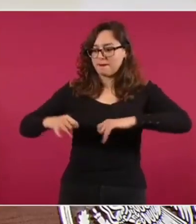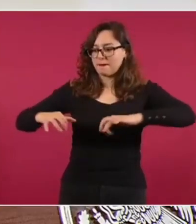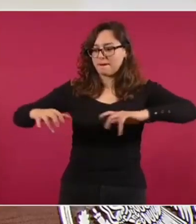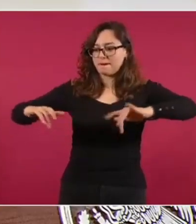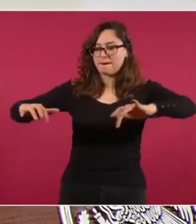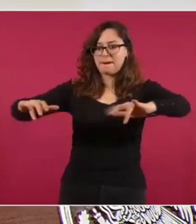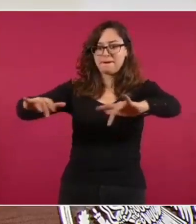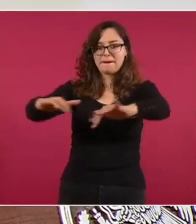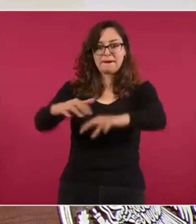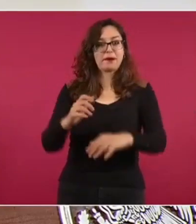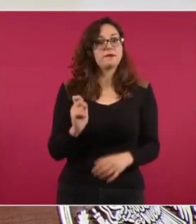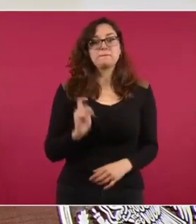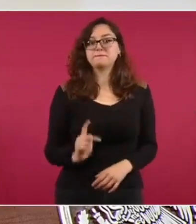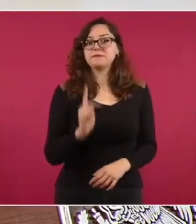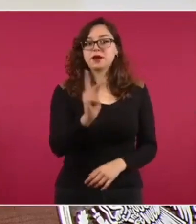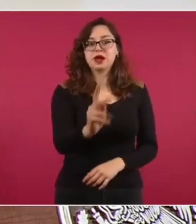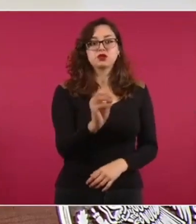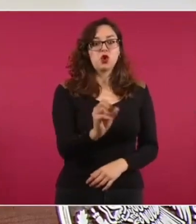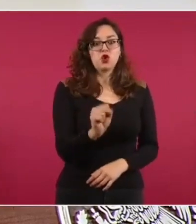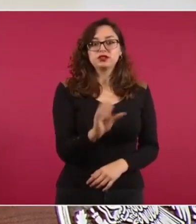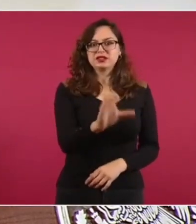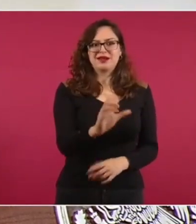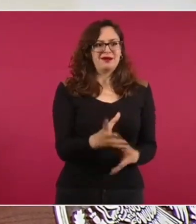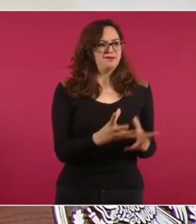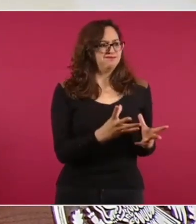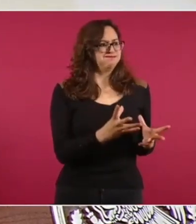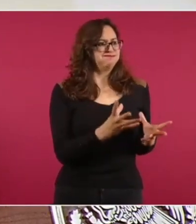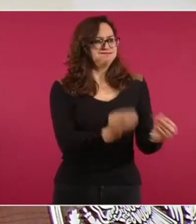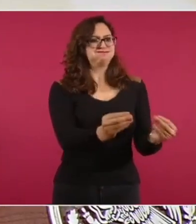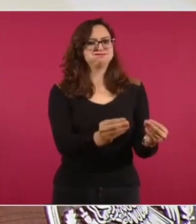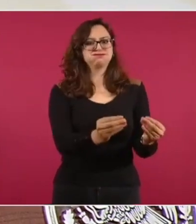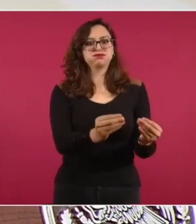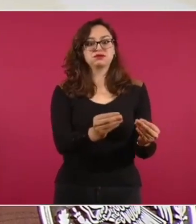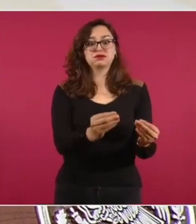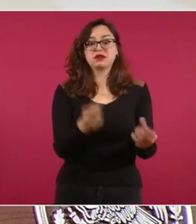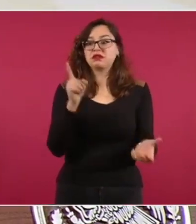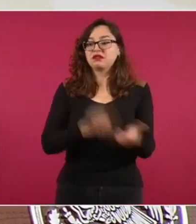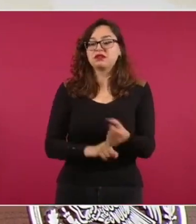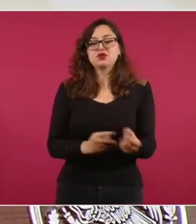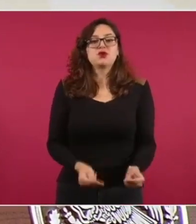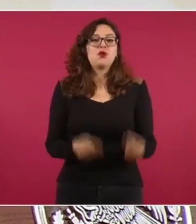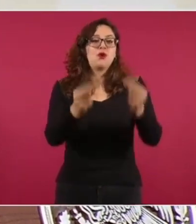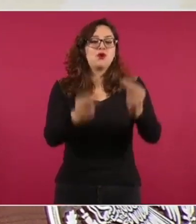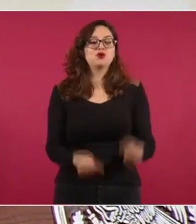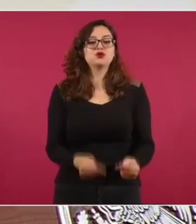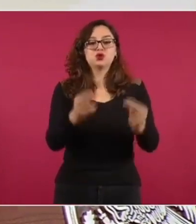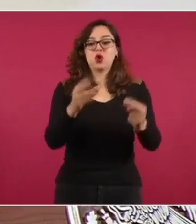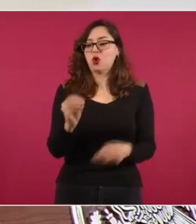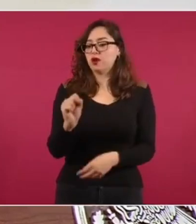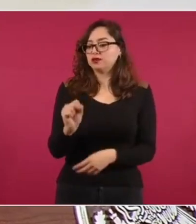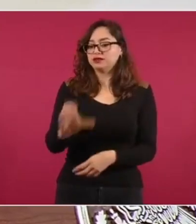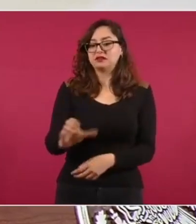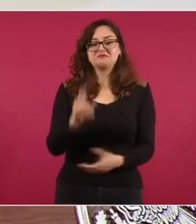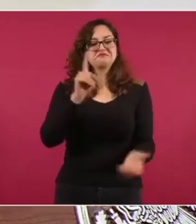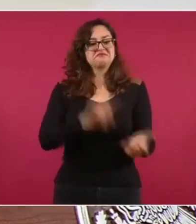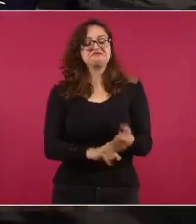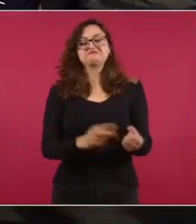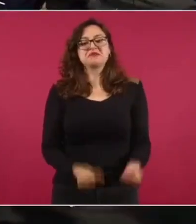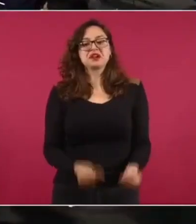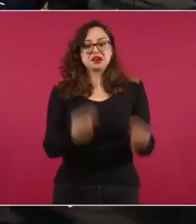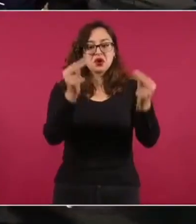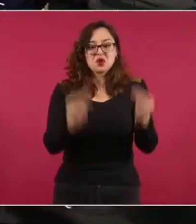Surgieron y se volvió un negocio lucrativo para muchos.